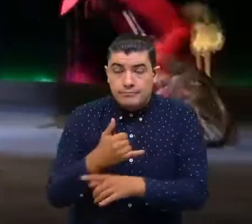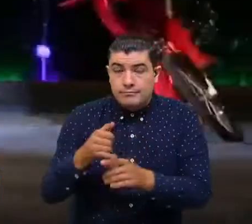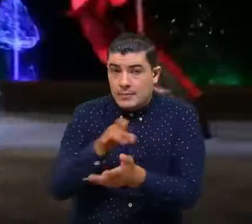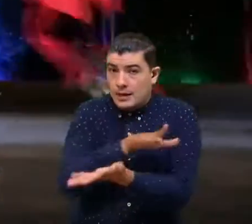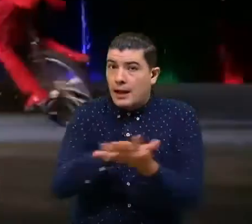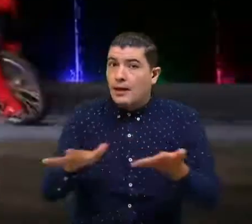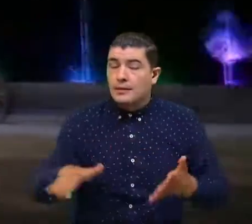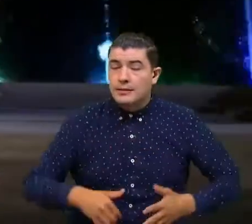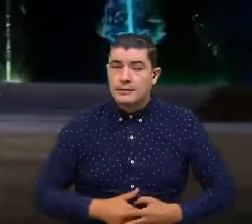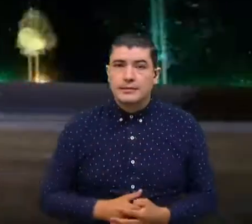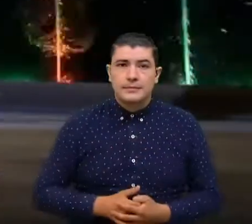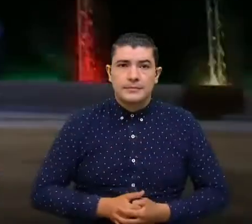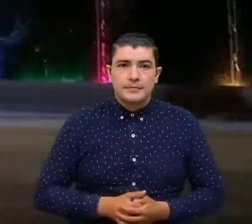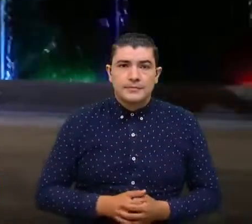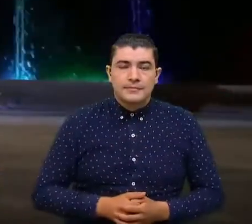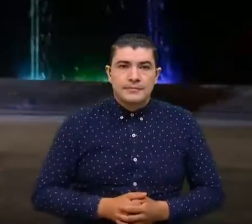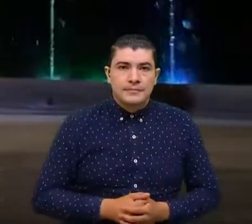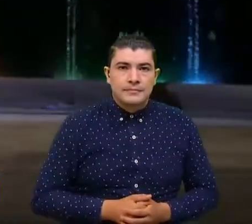gratuita.